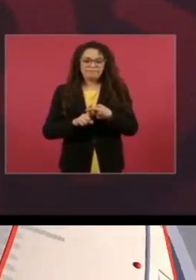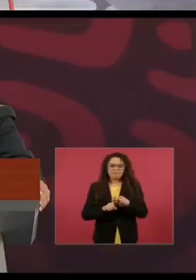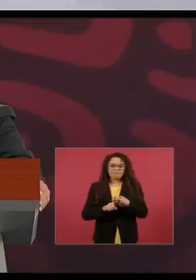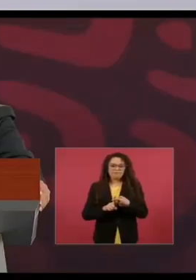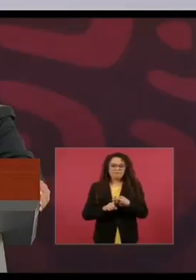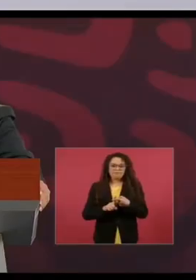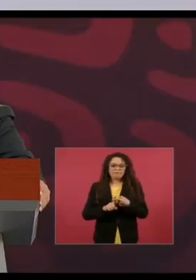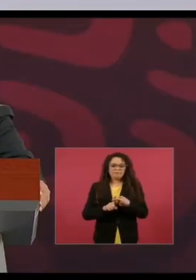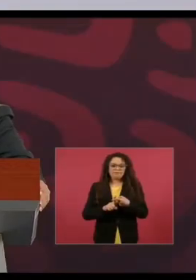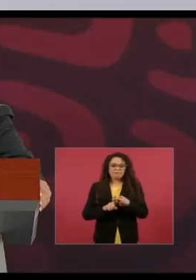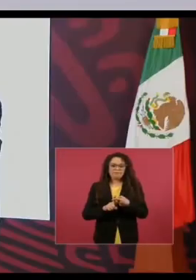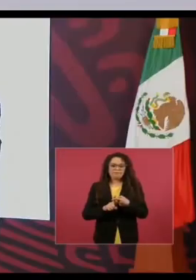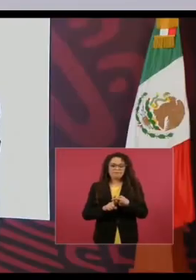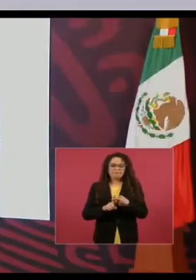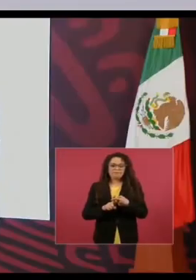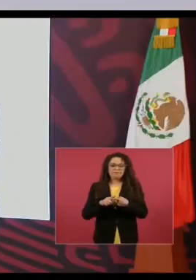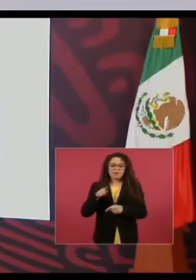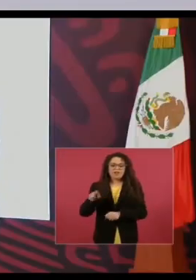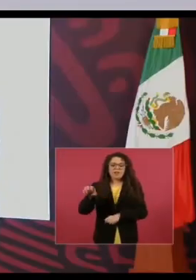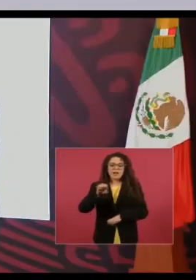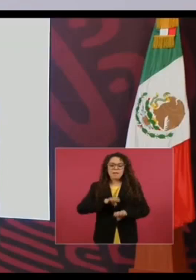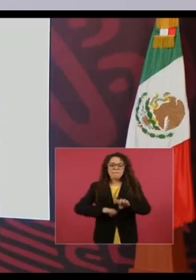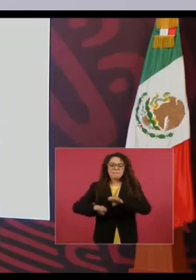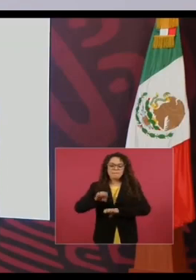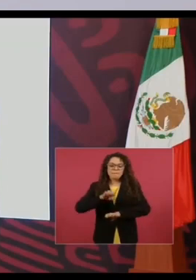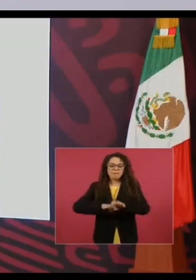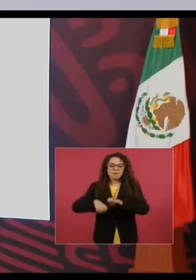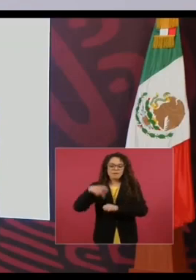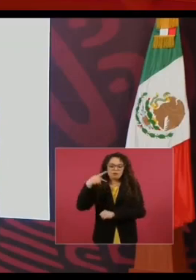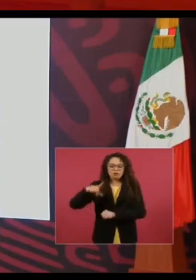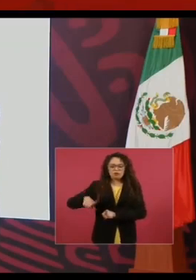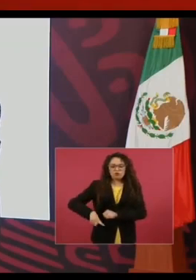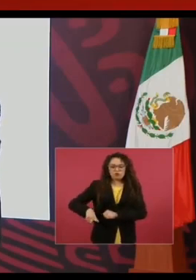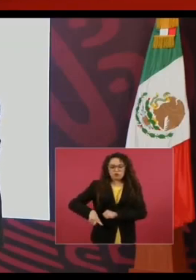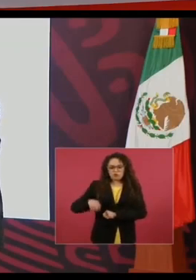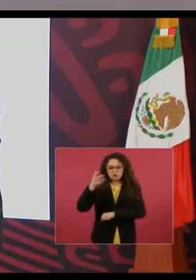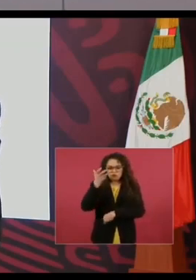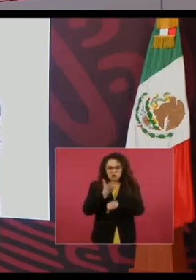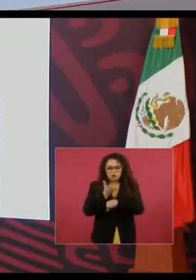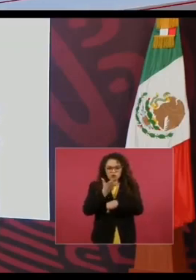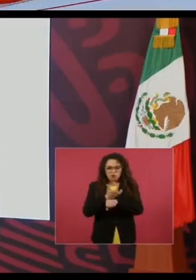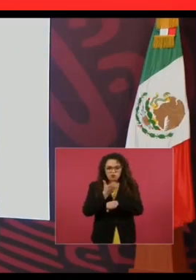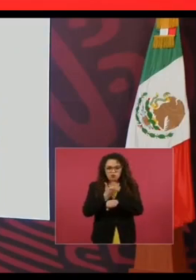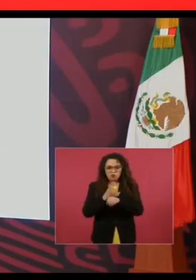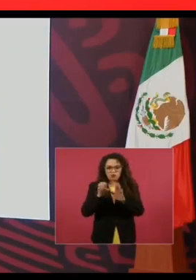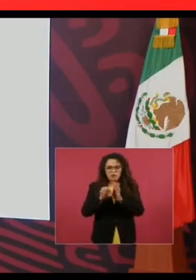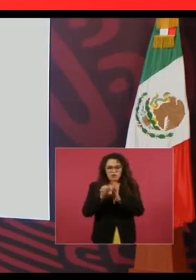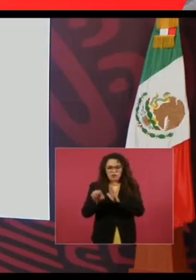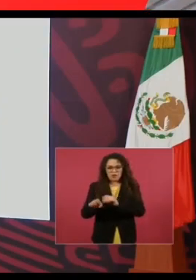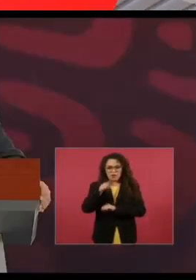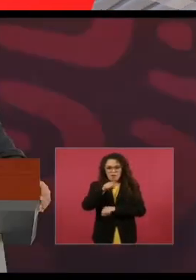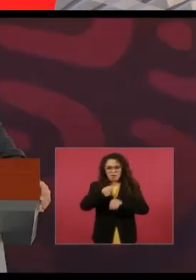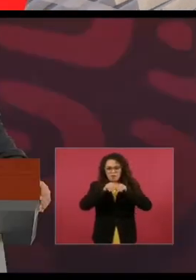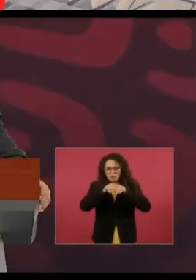Golden, lanzándole un reto de que asista a la conferencia mañanera. Le tengo unas preguntas. Y rápidamente,